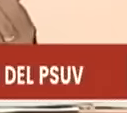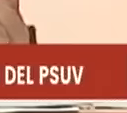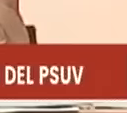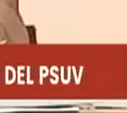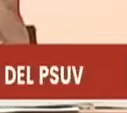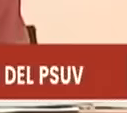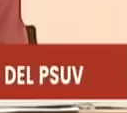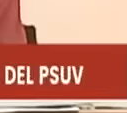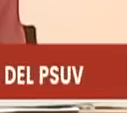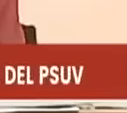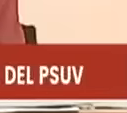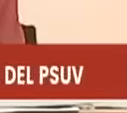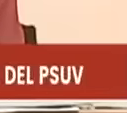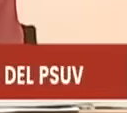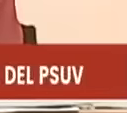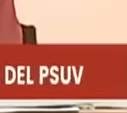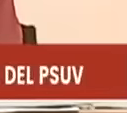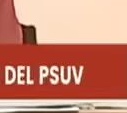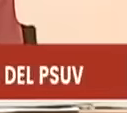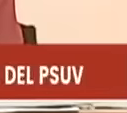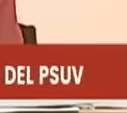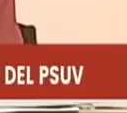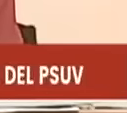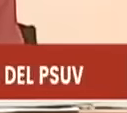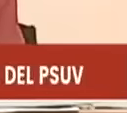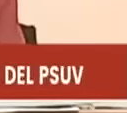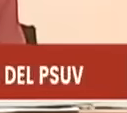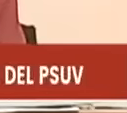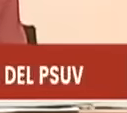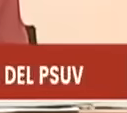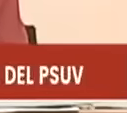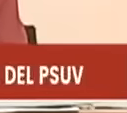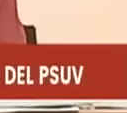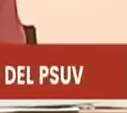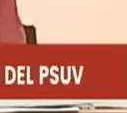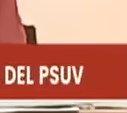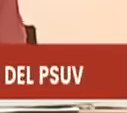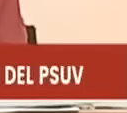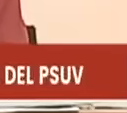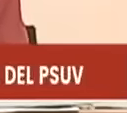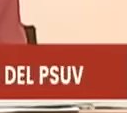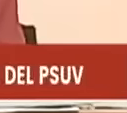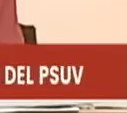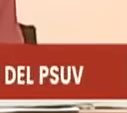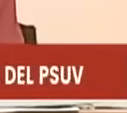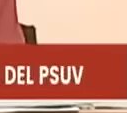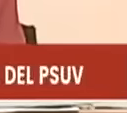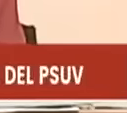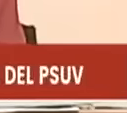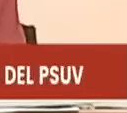Eso, miren, uno lo dice rápido, pero en el